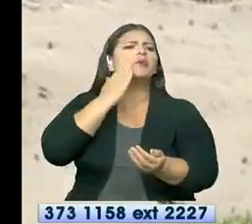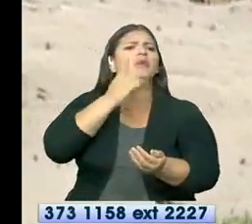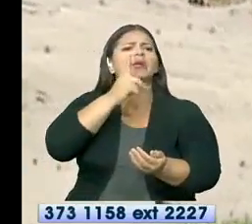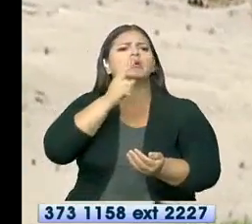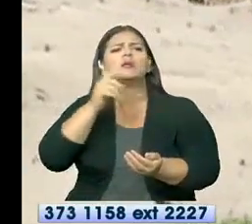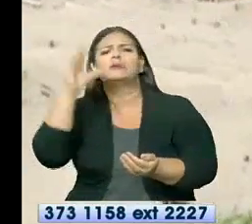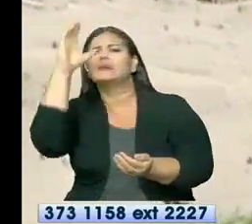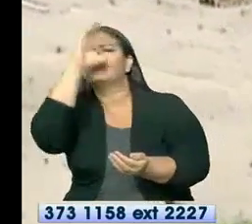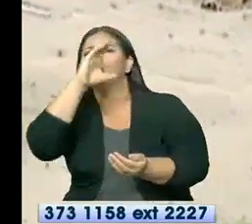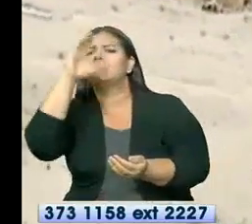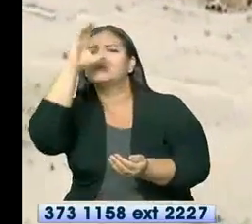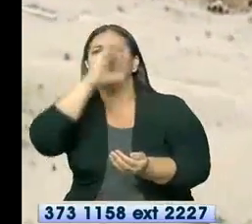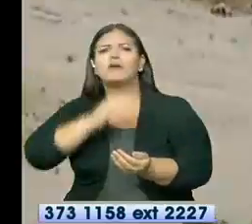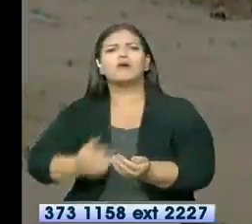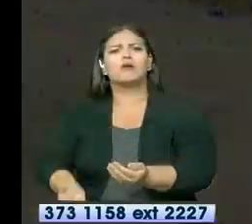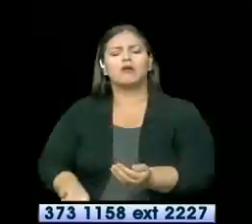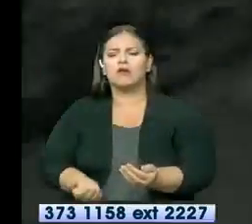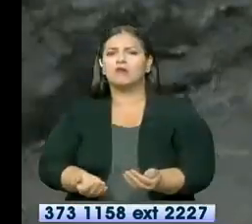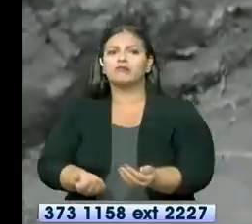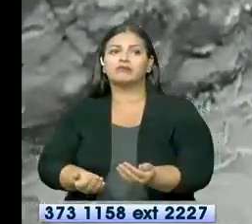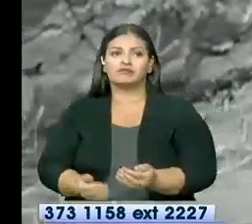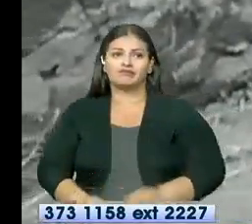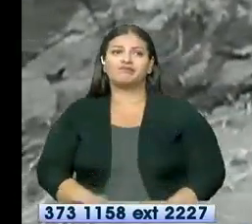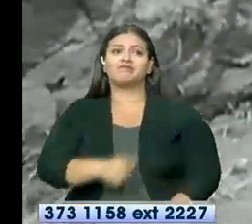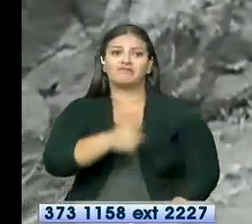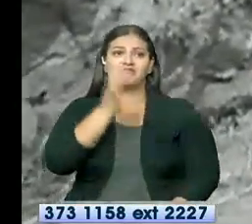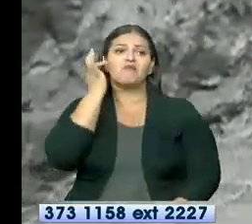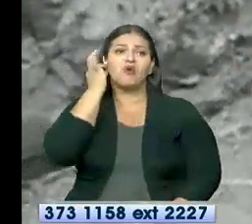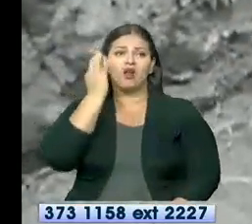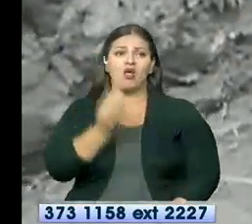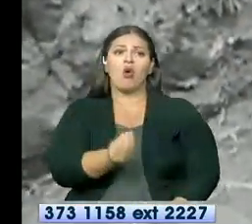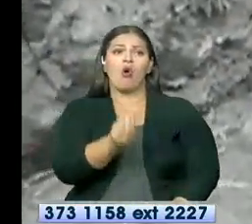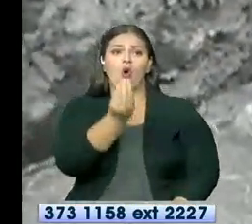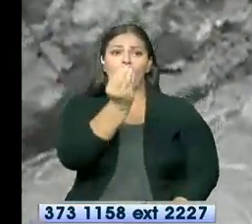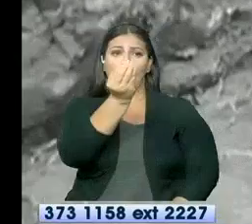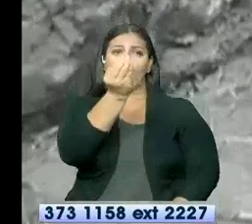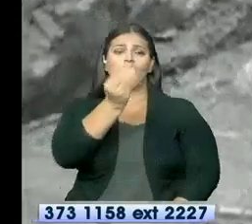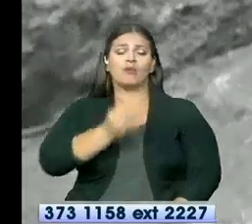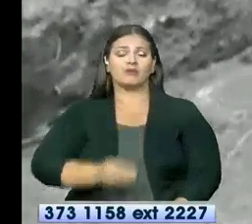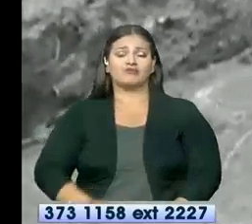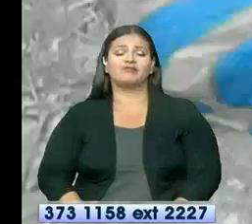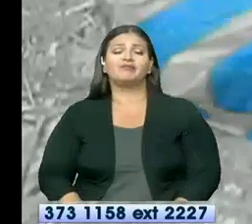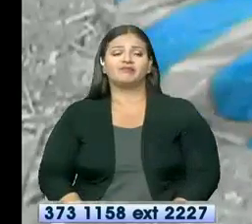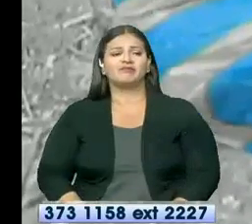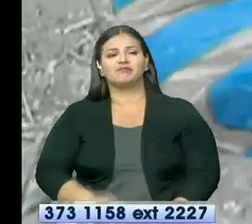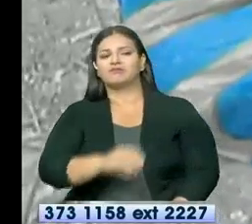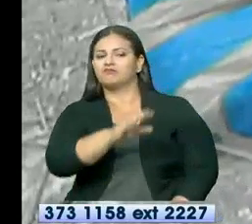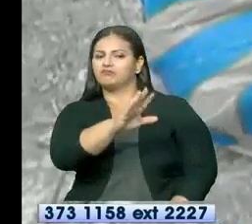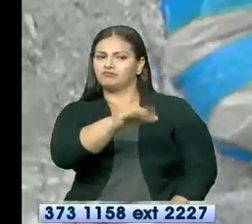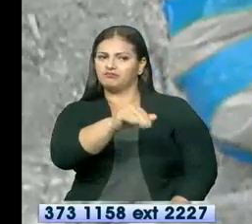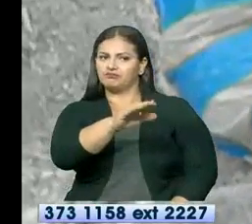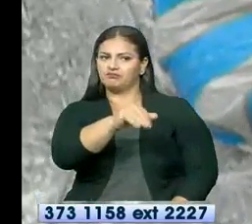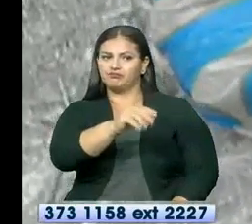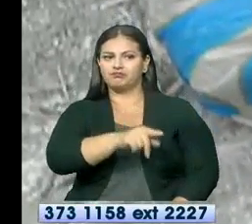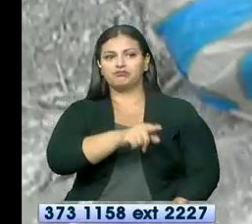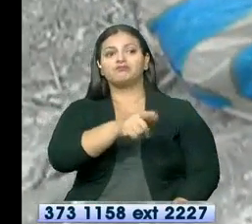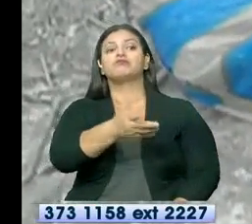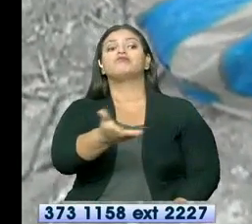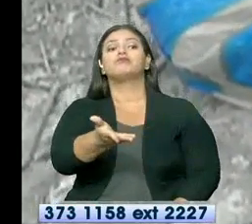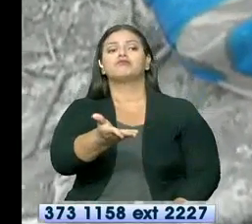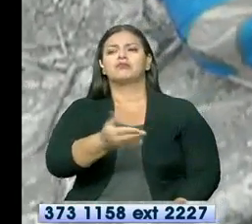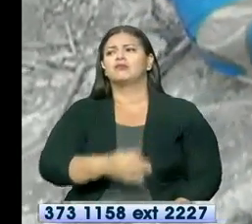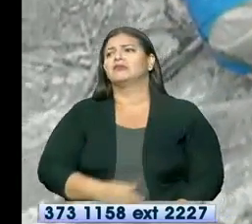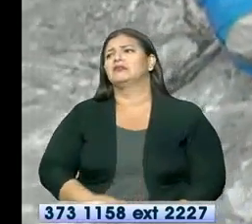cooperativa Guerreros del Fortín demostró cómo encontró al recién nacido a pocos metros de su casa. Como el niño se le ve los pies, es que la